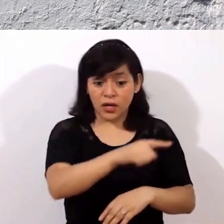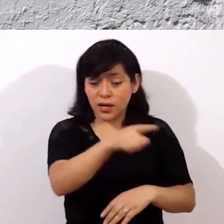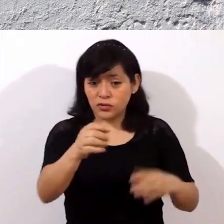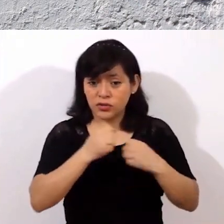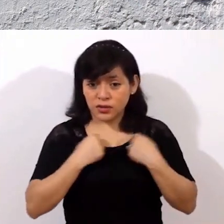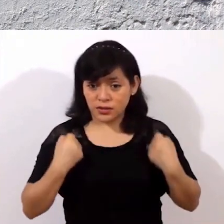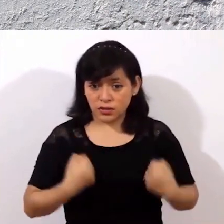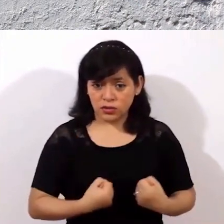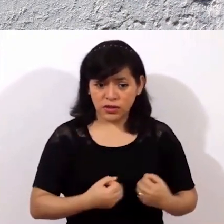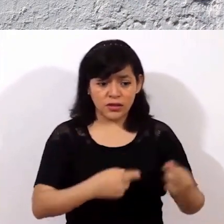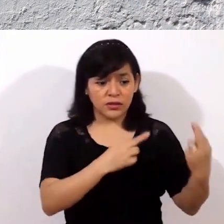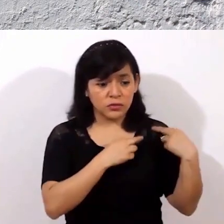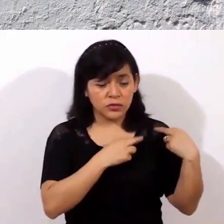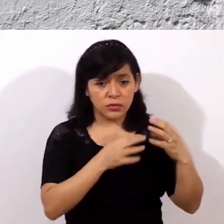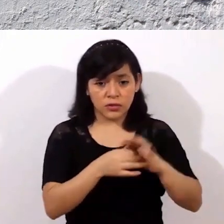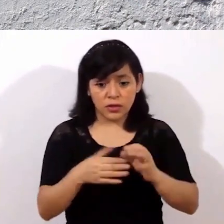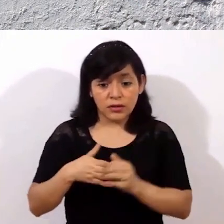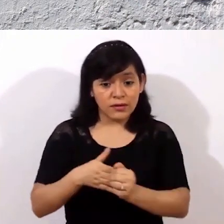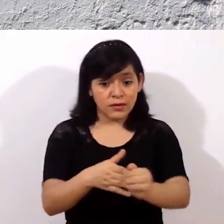estaban perdidos en su práctica.